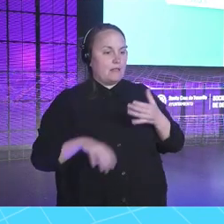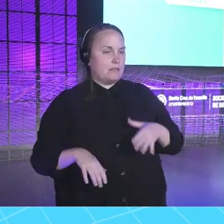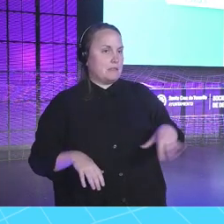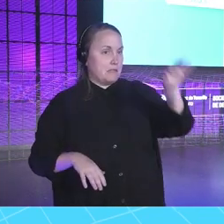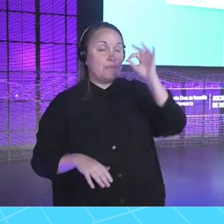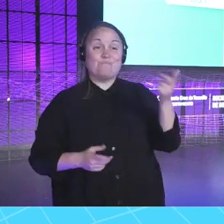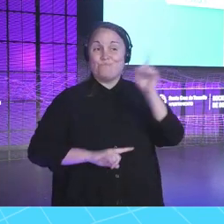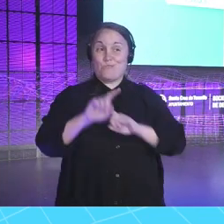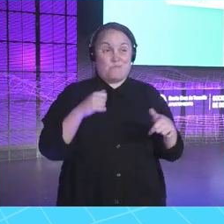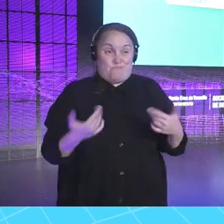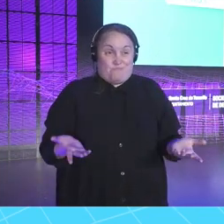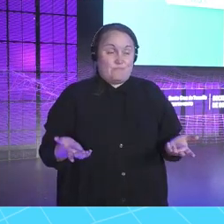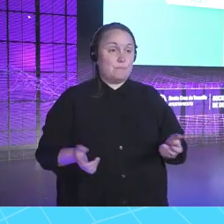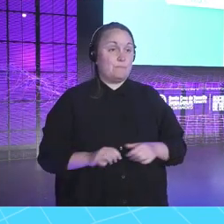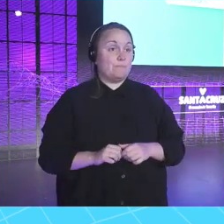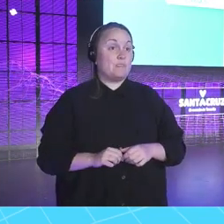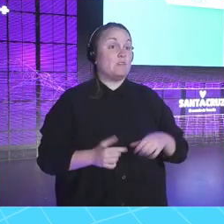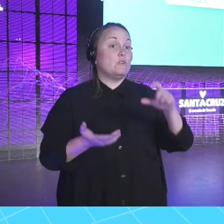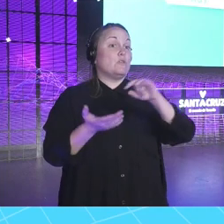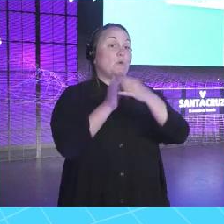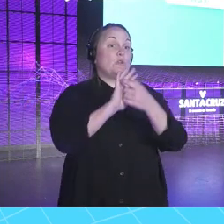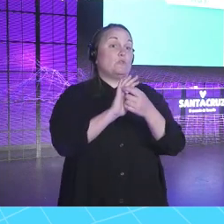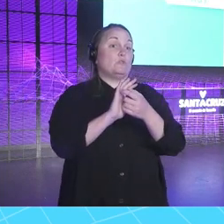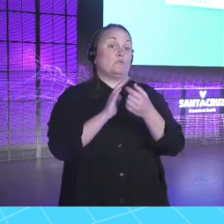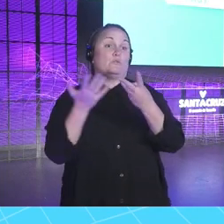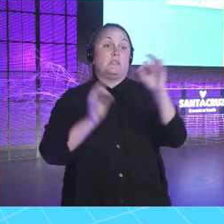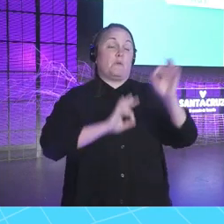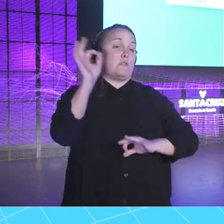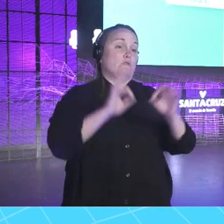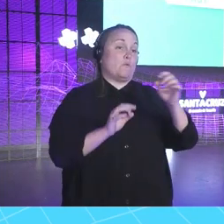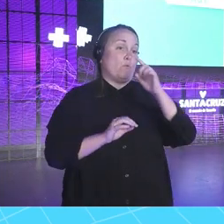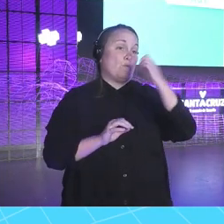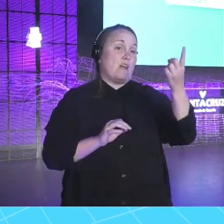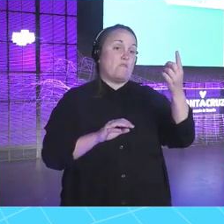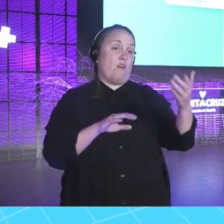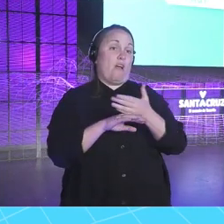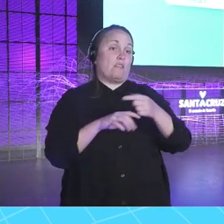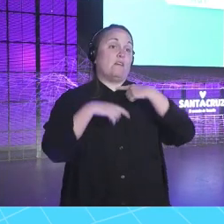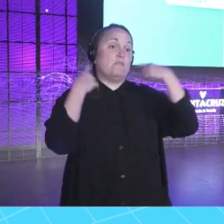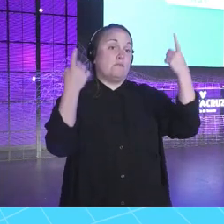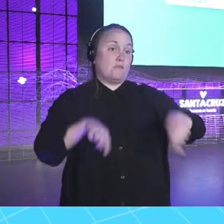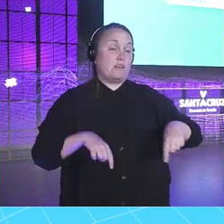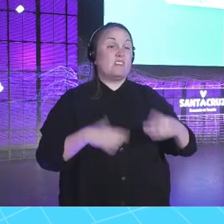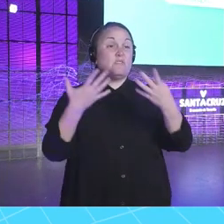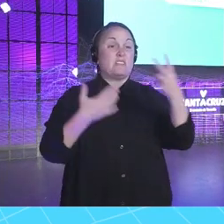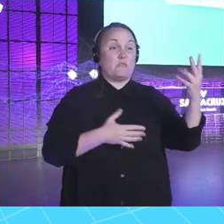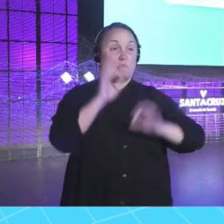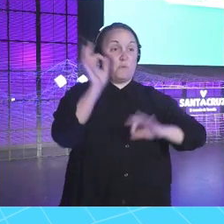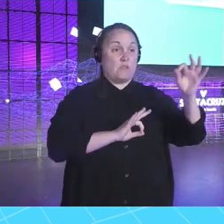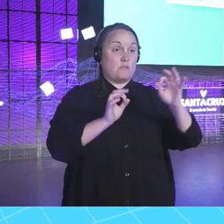que es que el 80% de proyectos fracasa antes del primer año y el 92% fracasa antes del quinto año